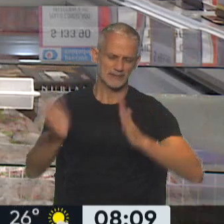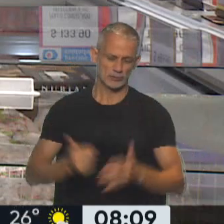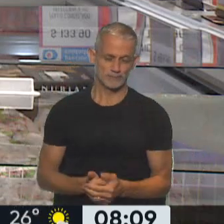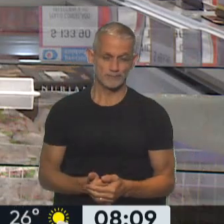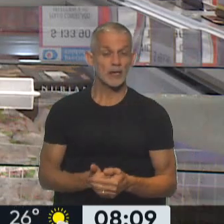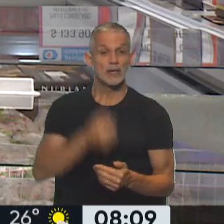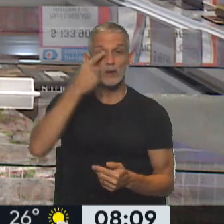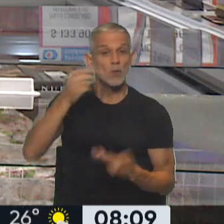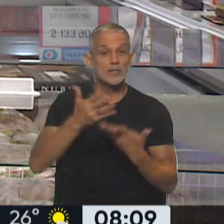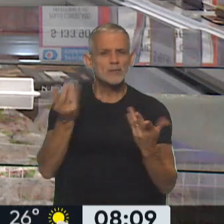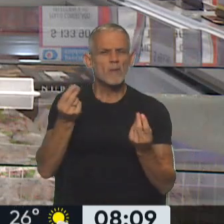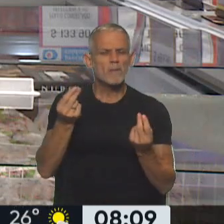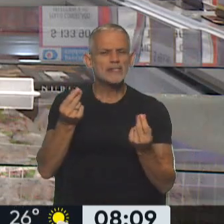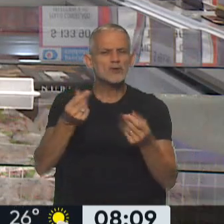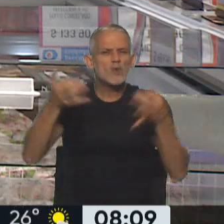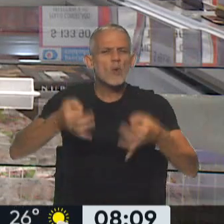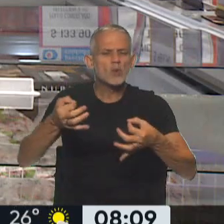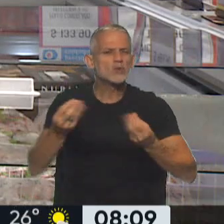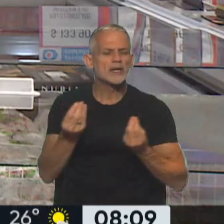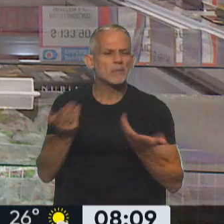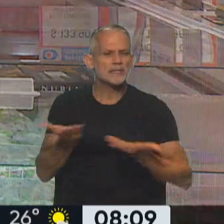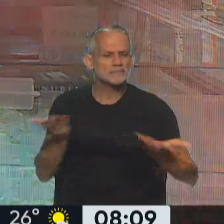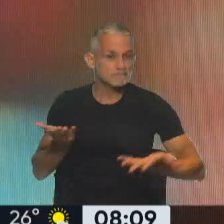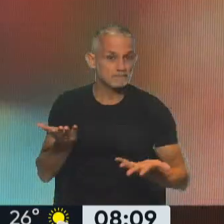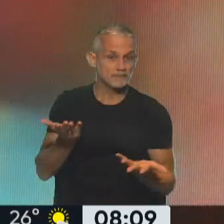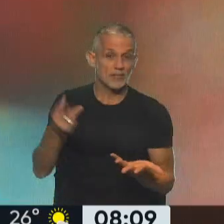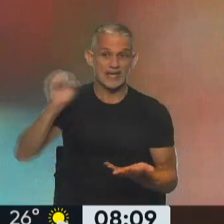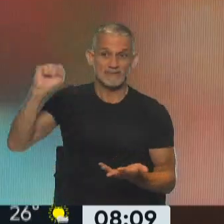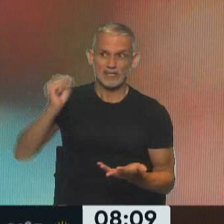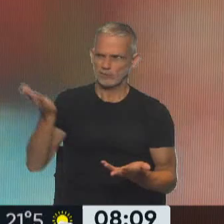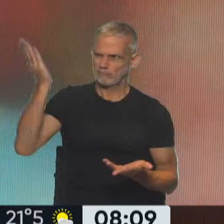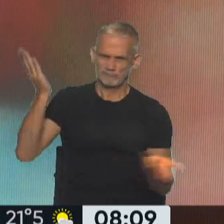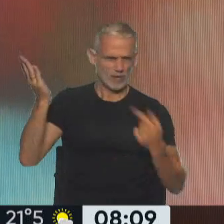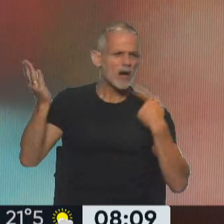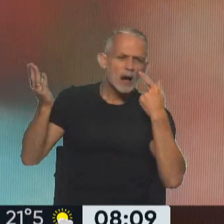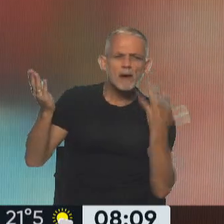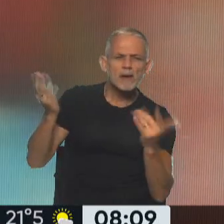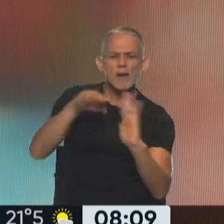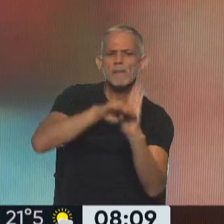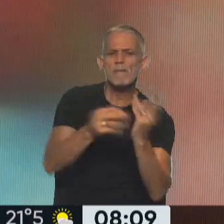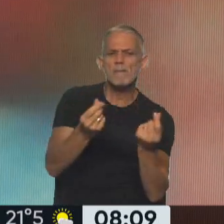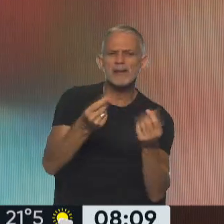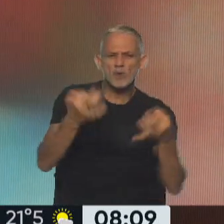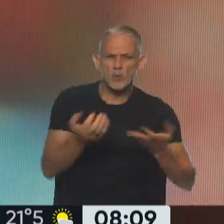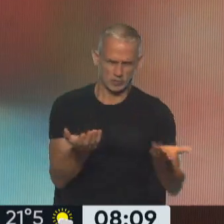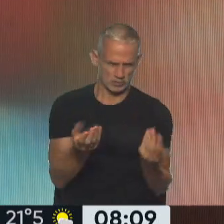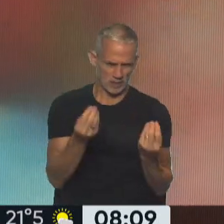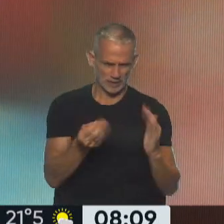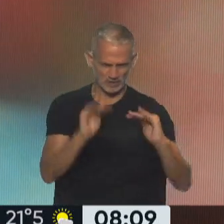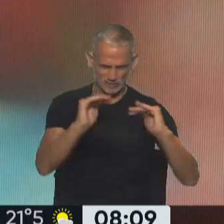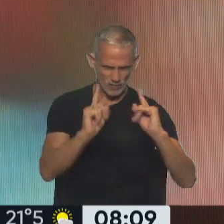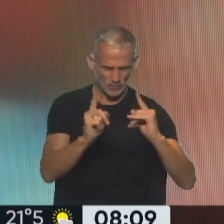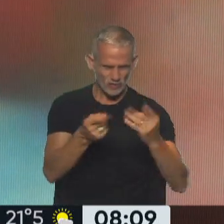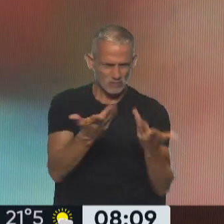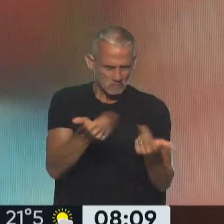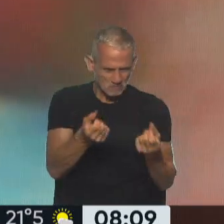por último con precios justos, ¿no? Porque cada vez que la inflación es alta se pone de manifiesto esta idea de qué pasa con estos programas. ¿Sirven